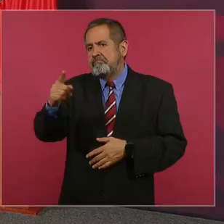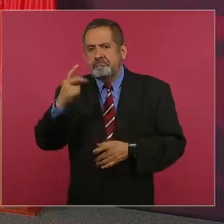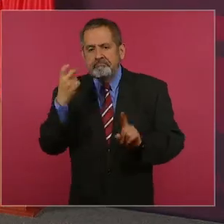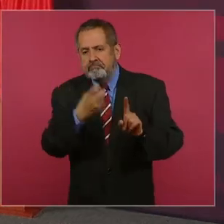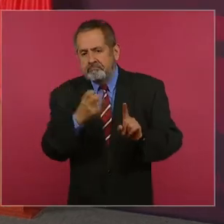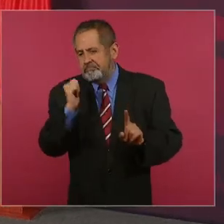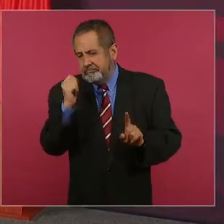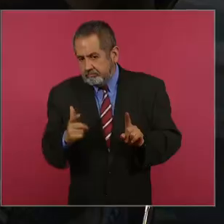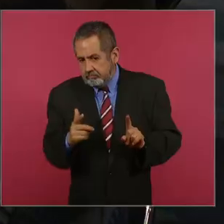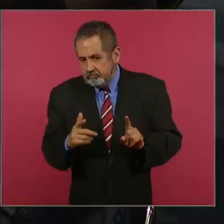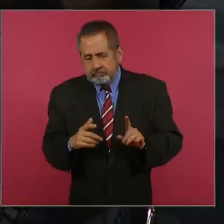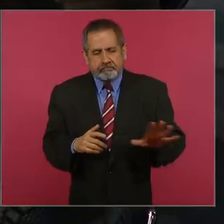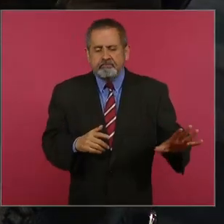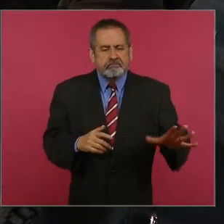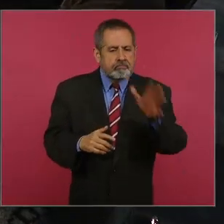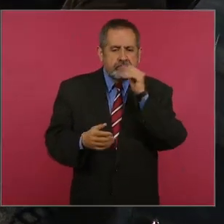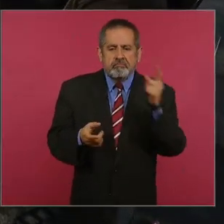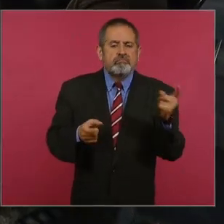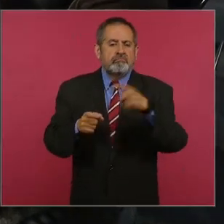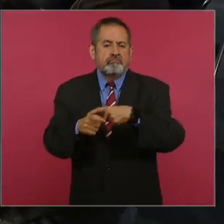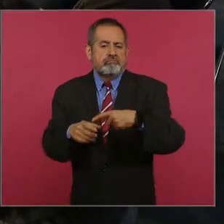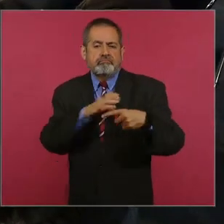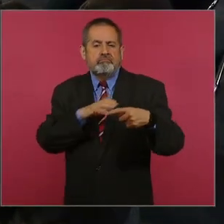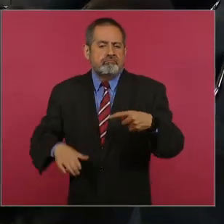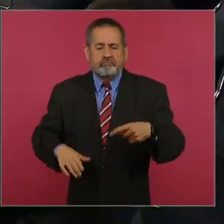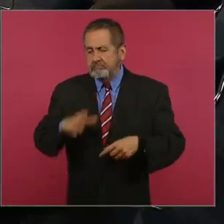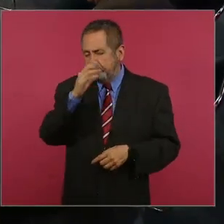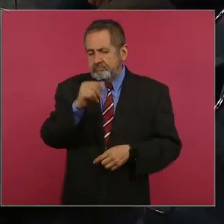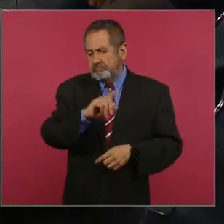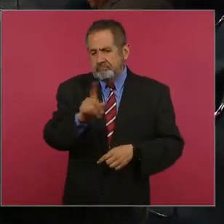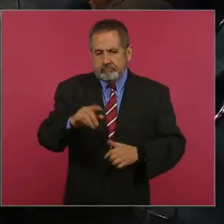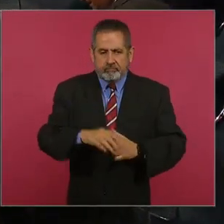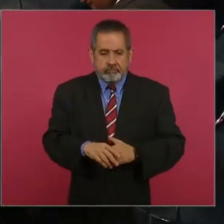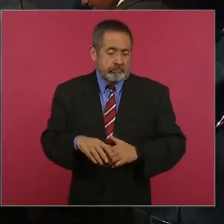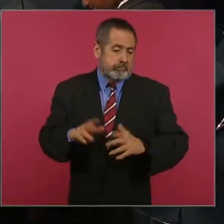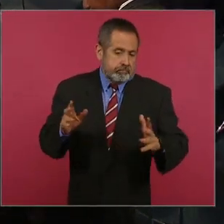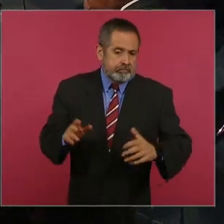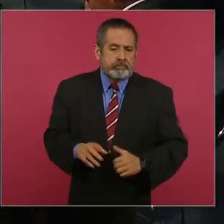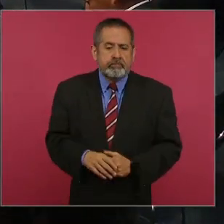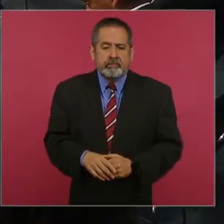demás no es posible sin embargo